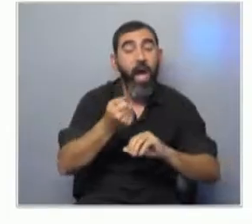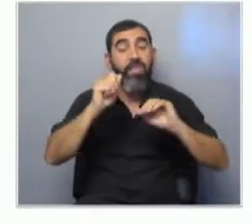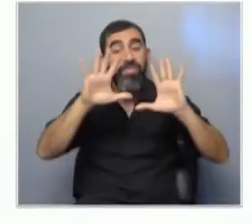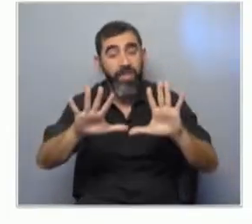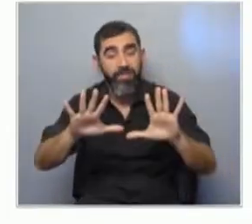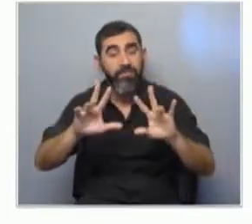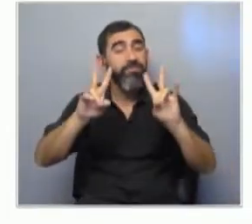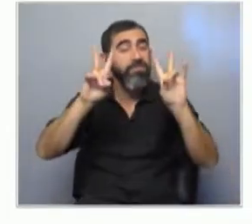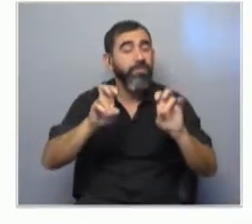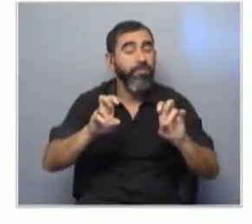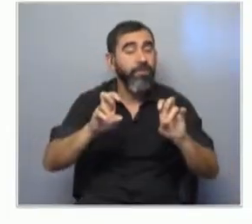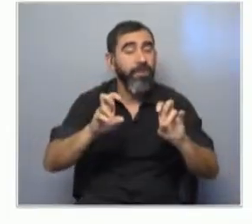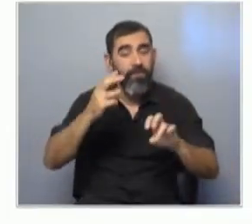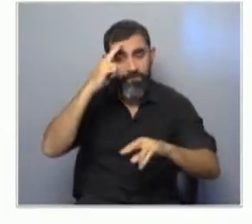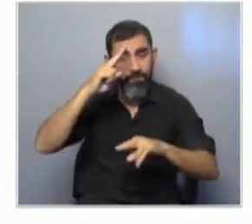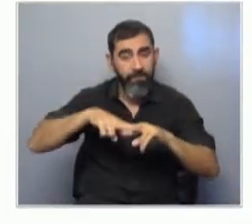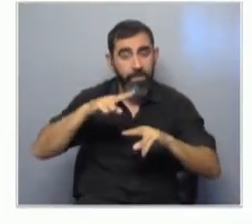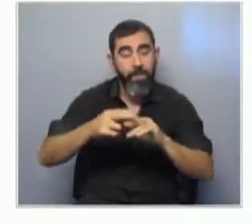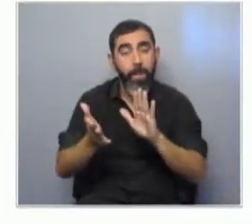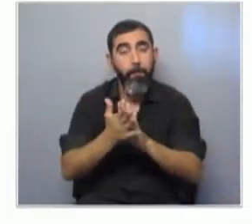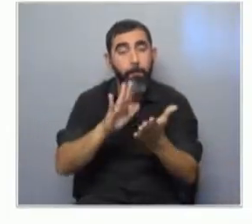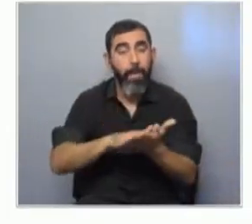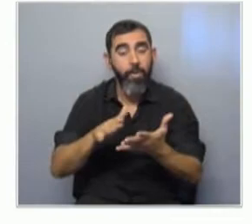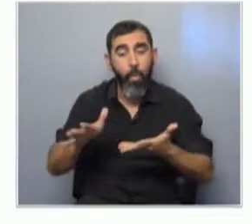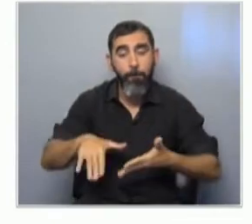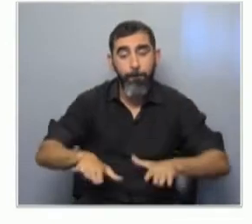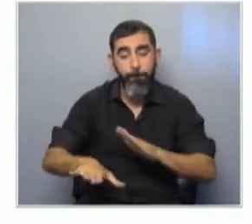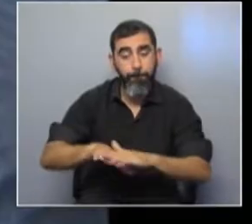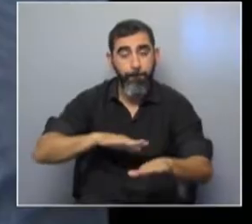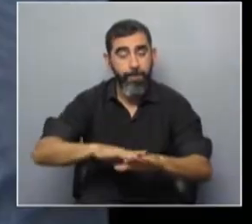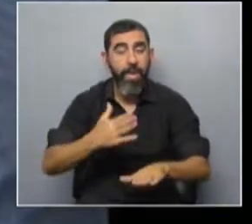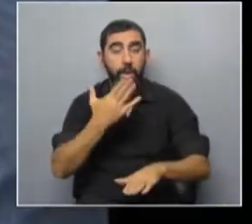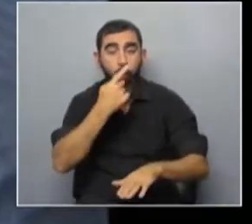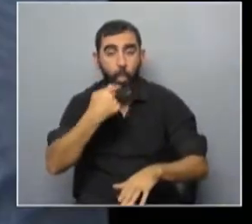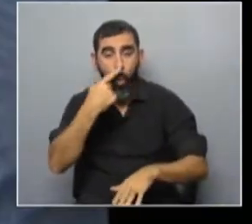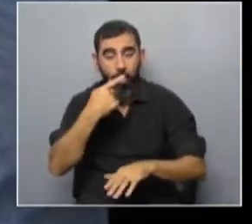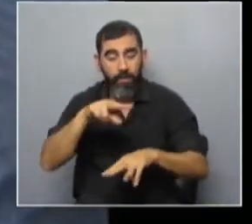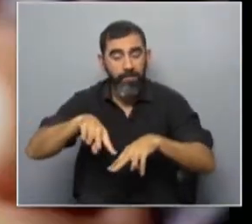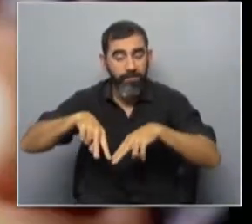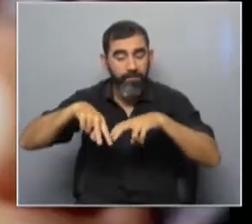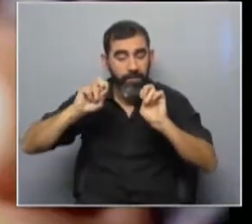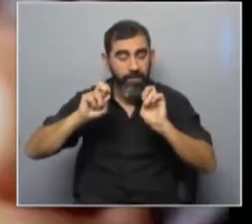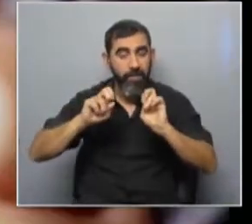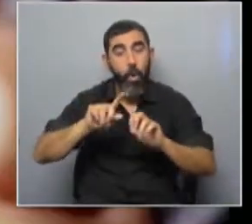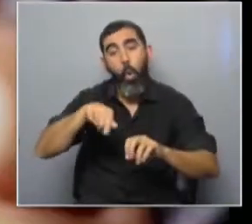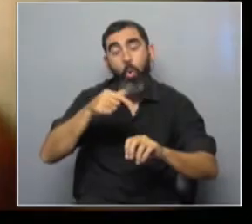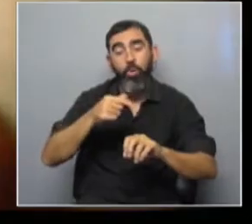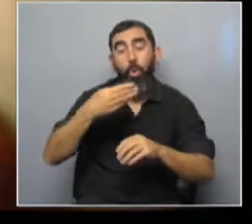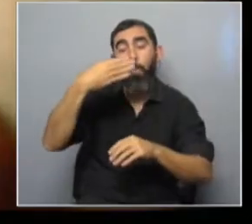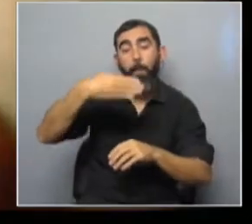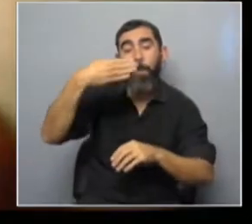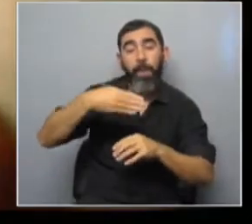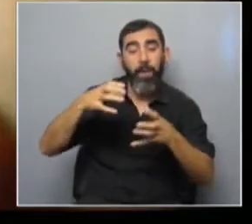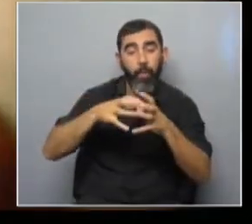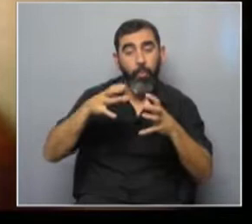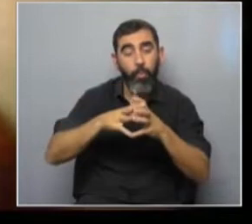se relacionan fuertemente con la enfermedad manos, pies y boca, que es una de las enfermedades que estudiamos desde el laboratorio. También los coxsackievirus del tipo B tienen